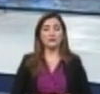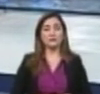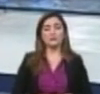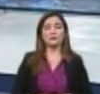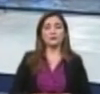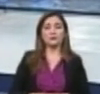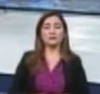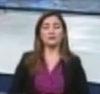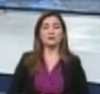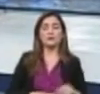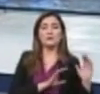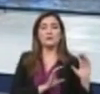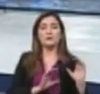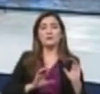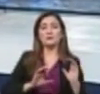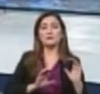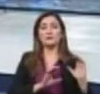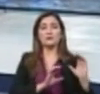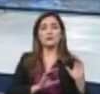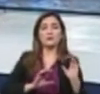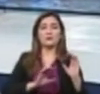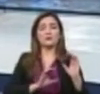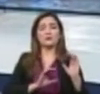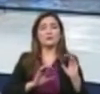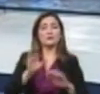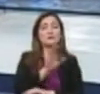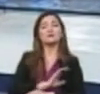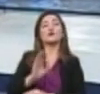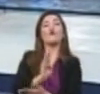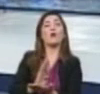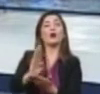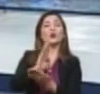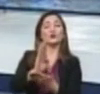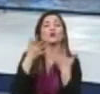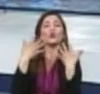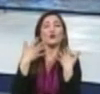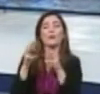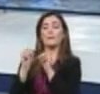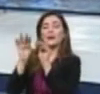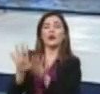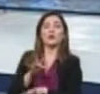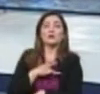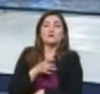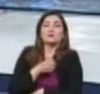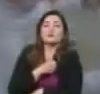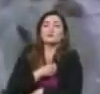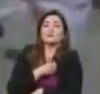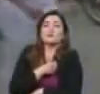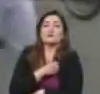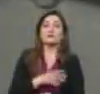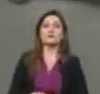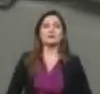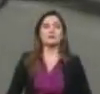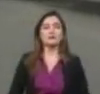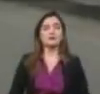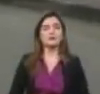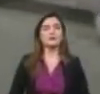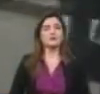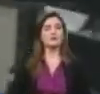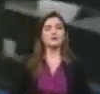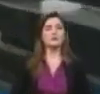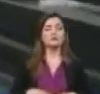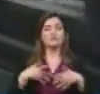cortejo fúnebre de uno de ellos se tomó el suburbio de Guayaquil y en Milagro también hubo duelo. Compañero